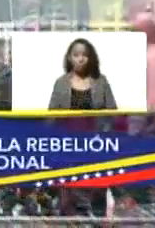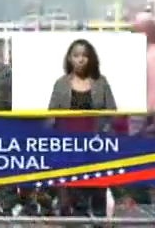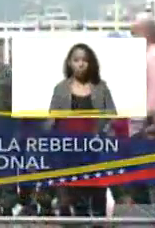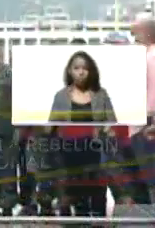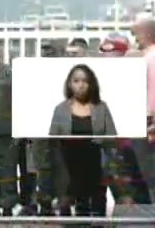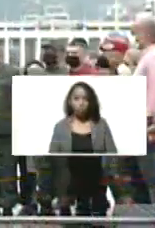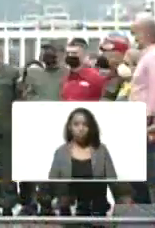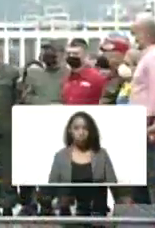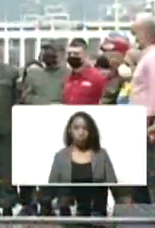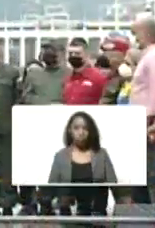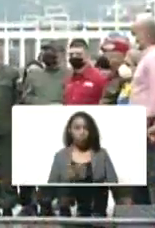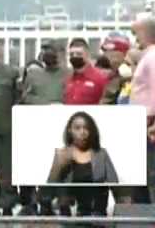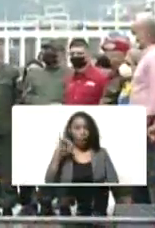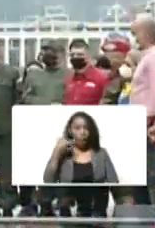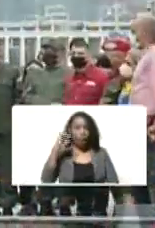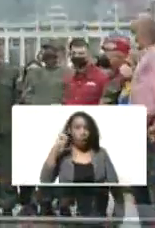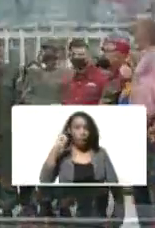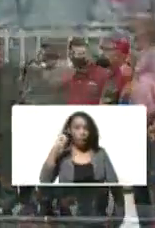había